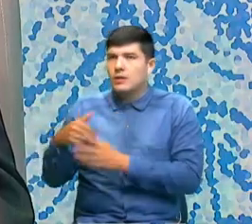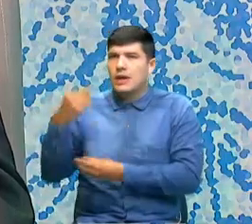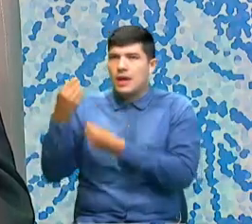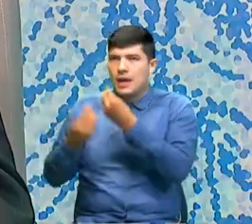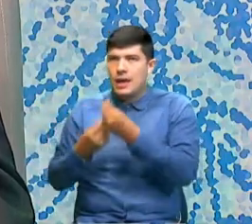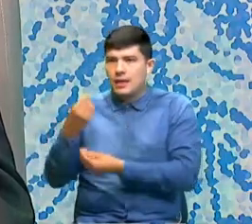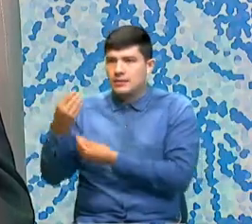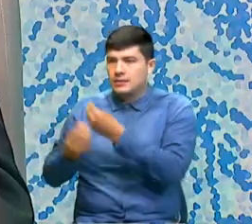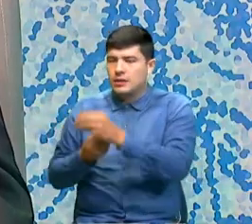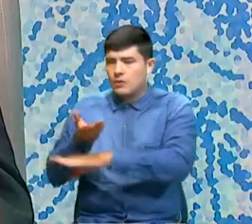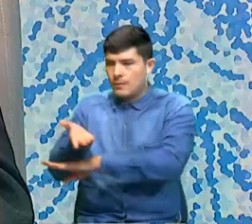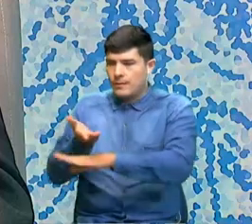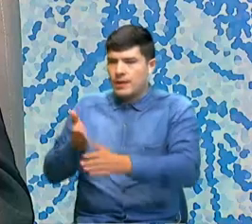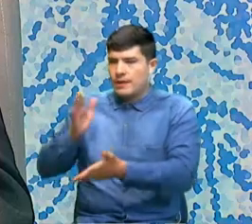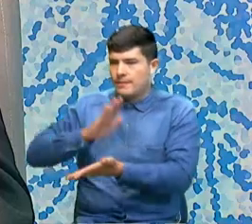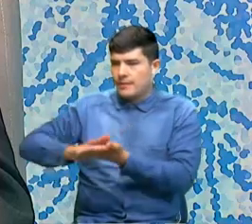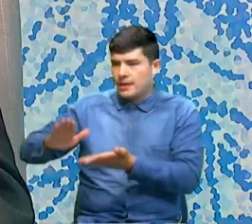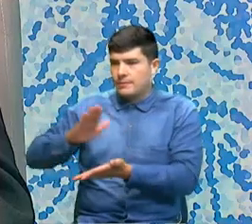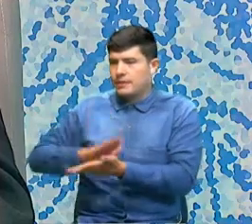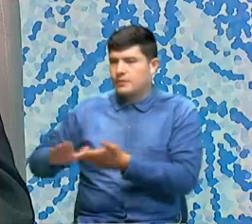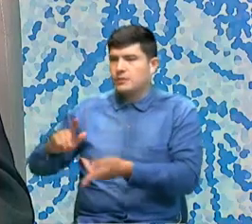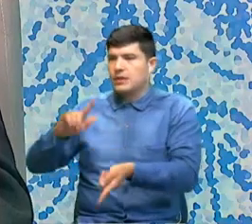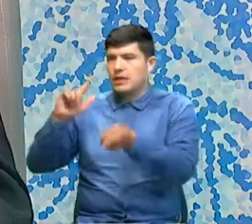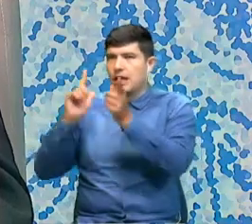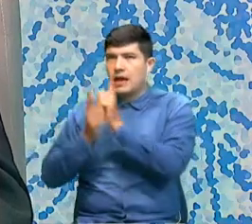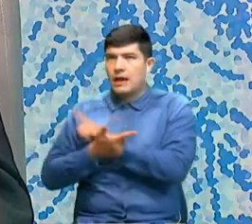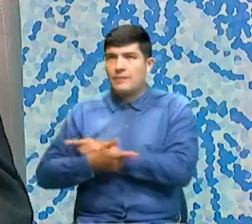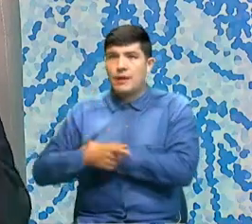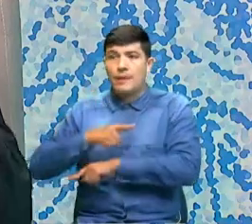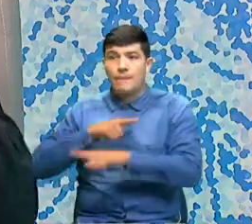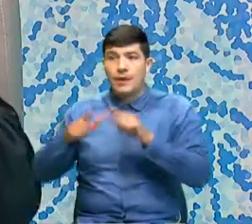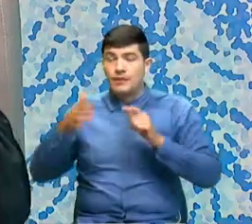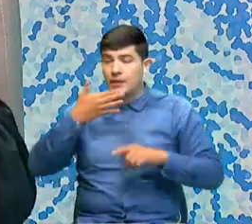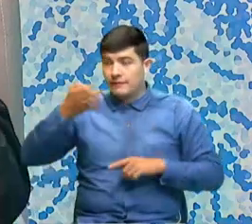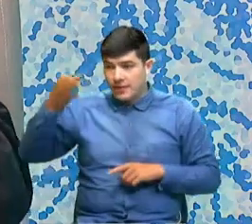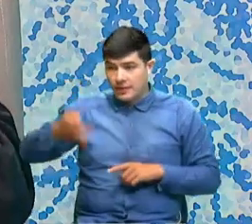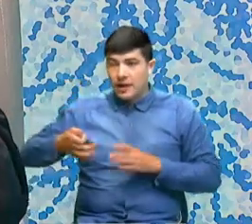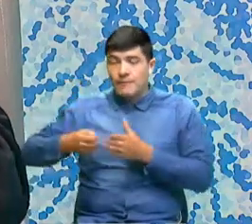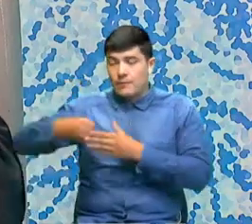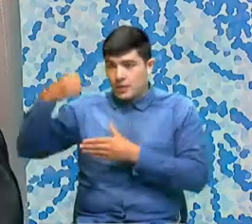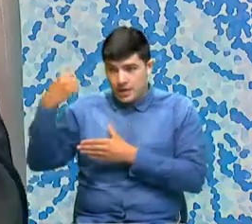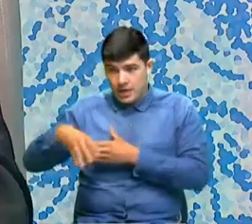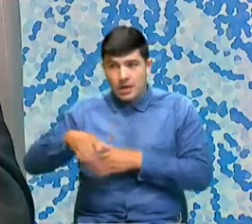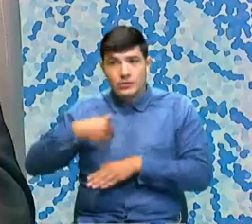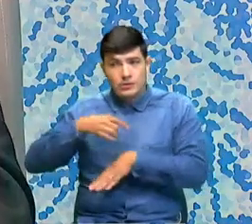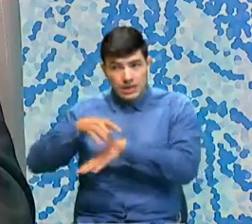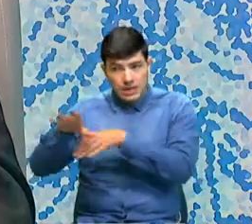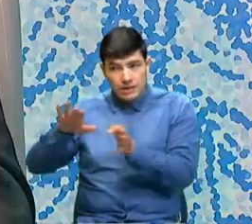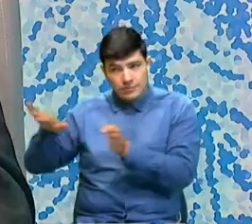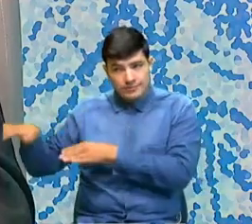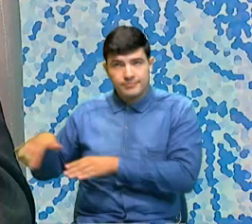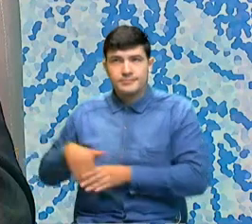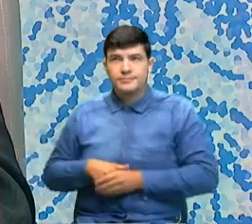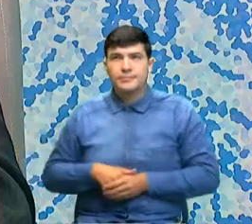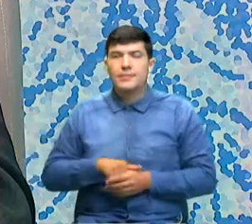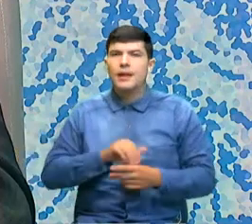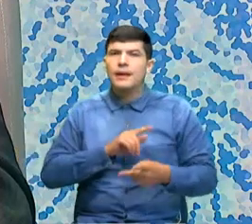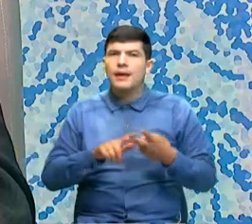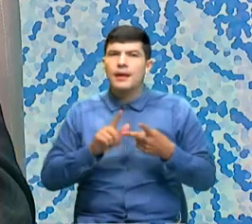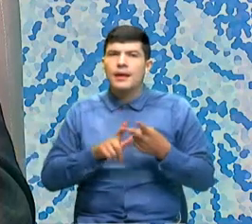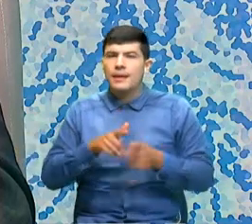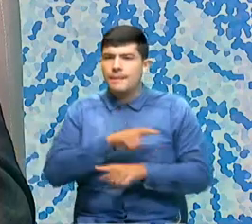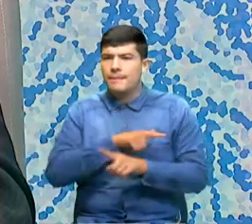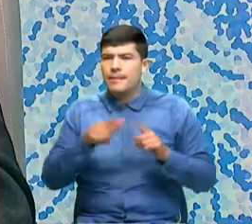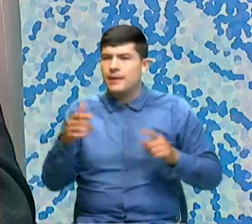una licencia de modificación, Ajá. Pero muy costosa. Entonces, esa se la dejo a un ladito. Okay. Pero resulta que